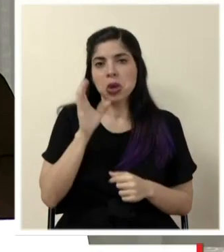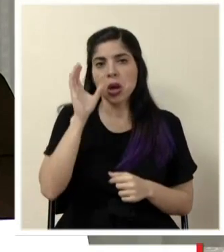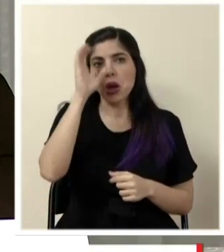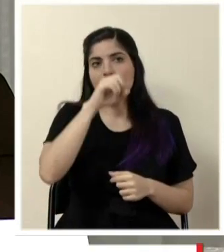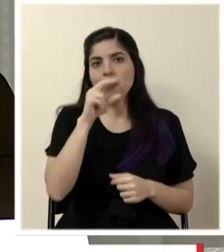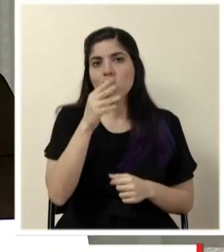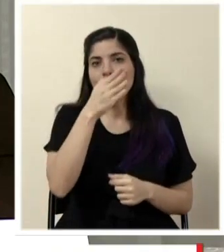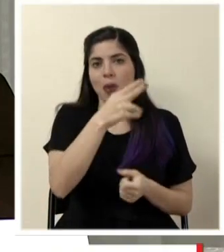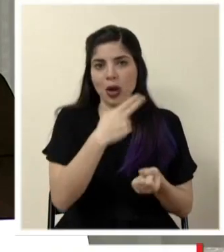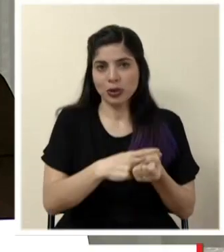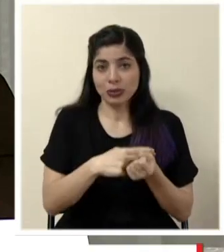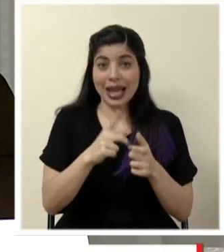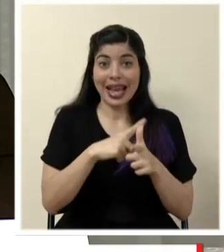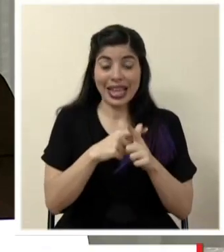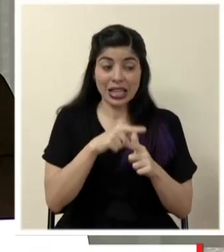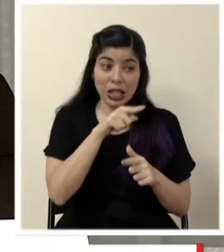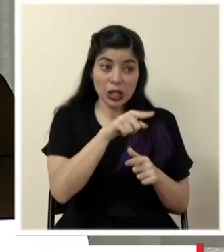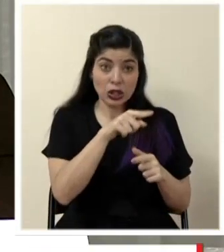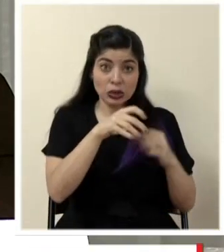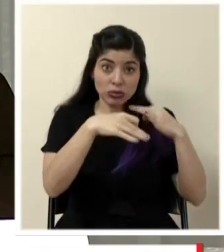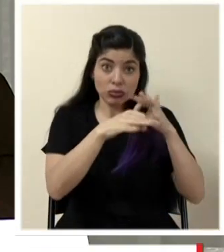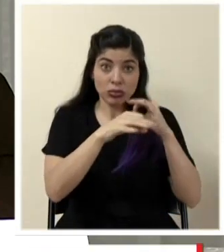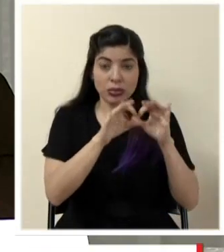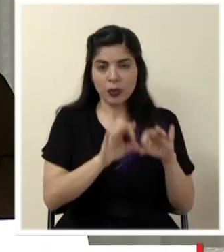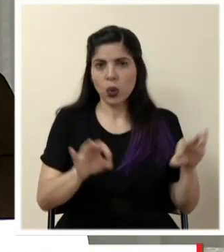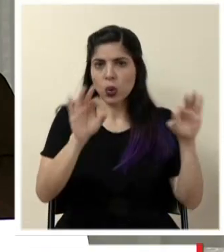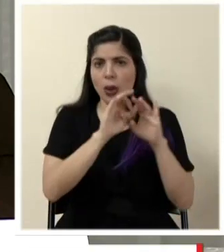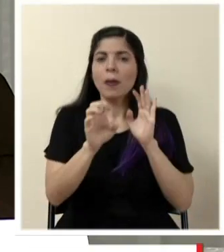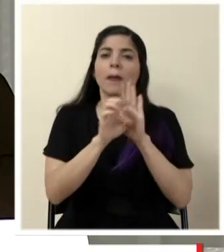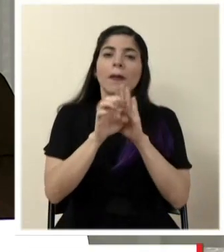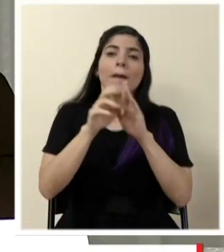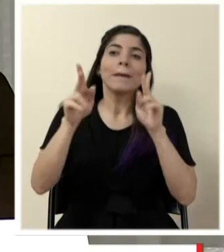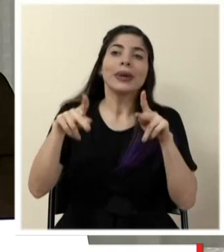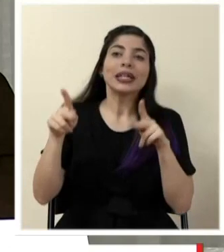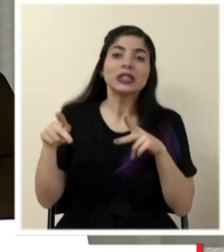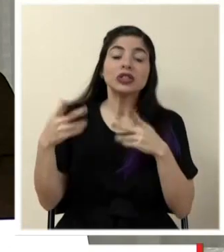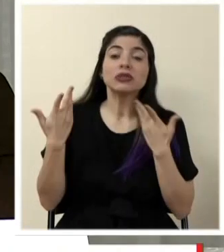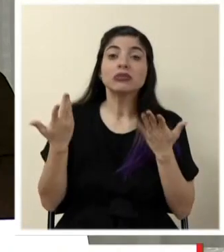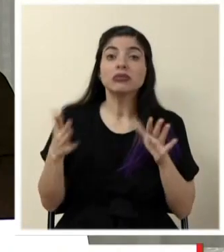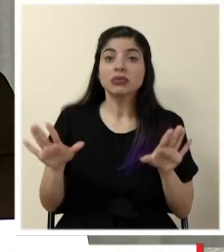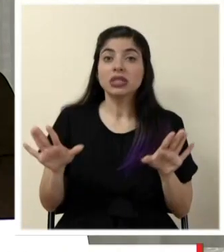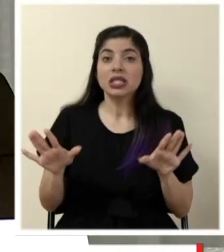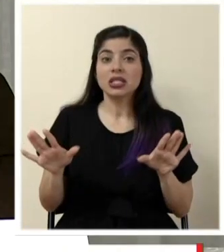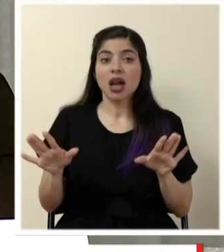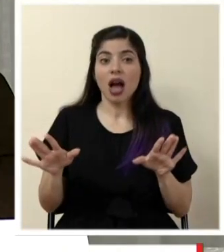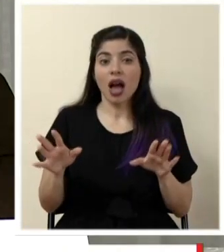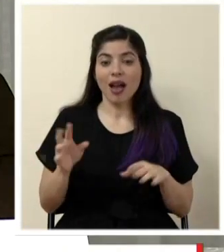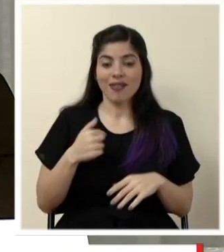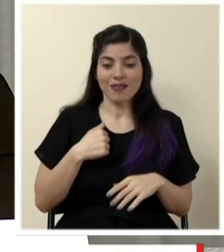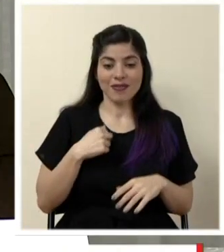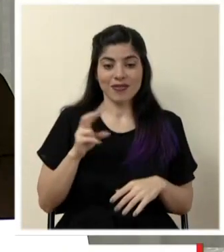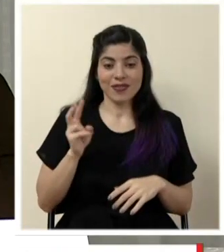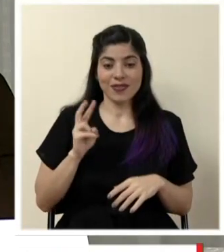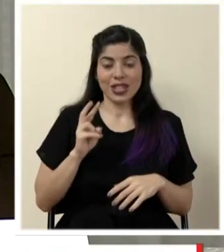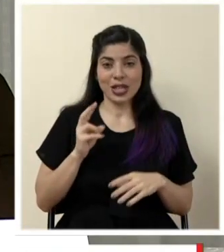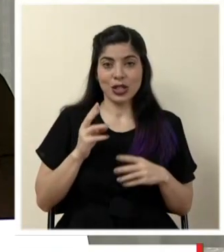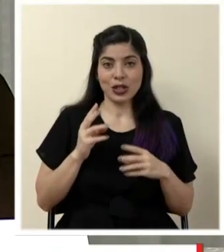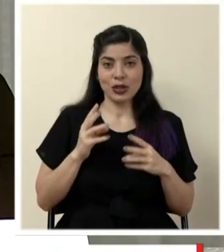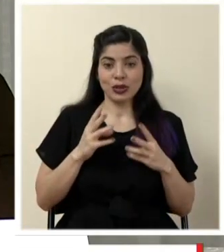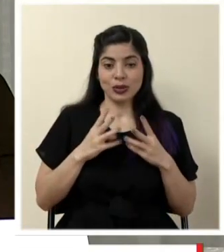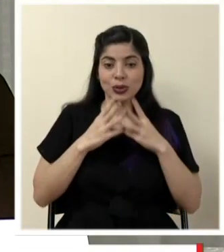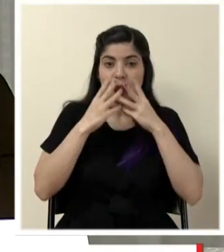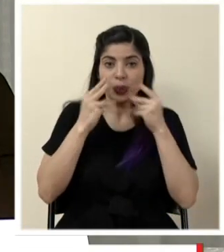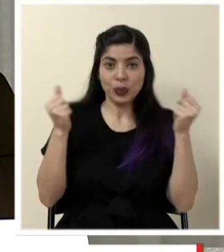Y entonces, en realidad, eso es una herramienta importante. Todavía en personas, por ejemplo, que ya han eliminado la transmisión en